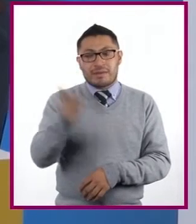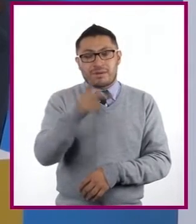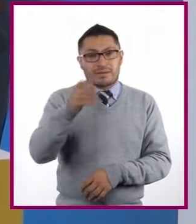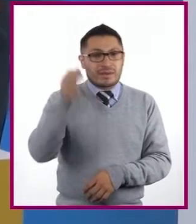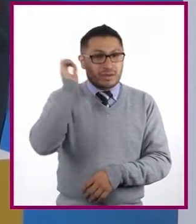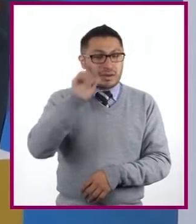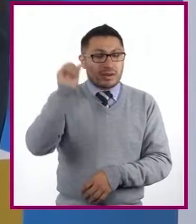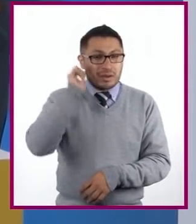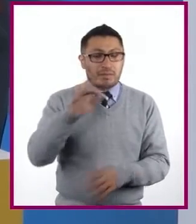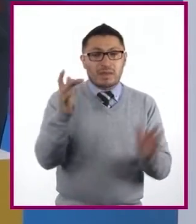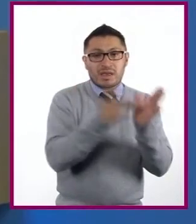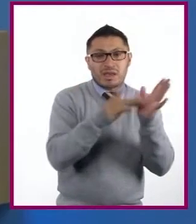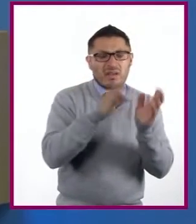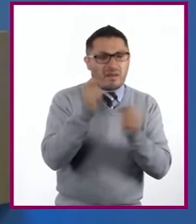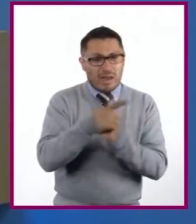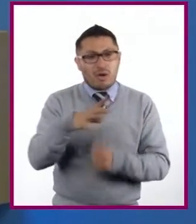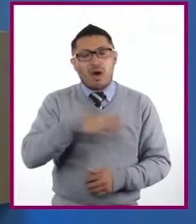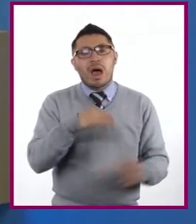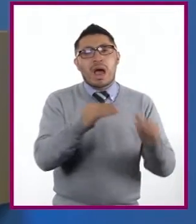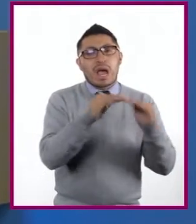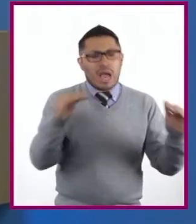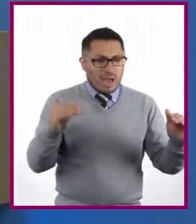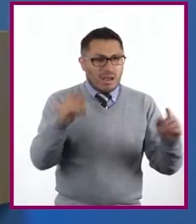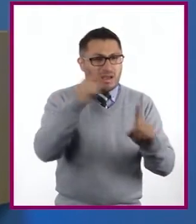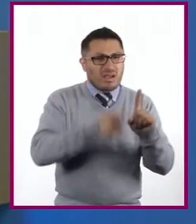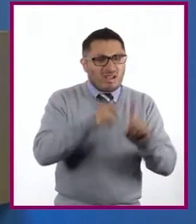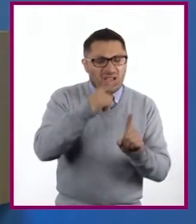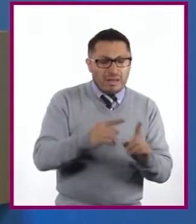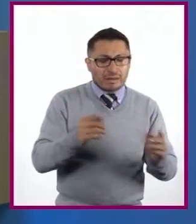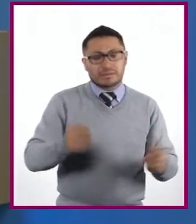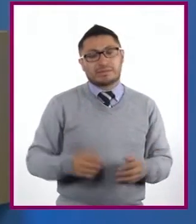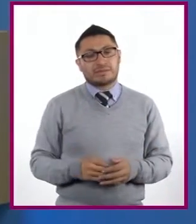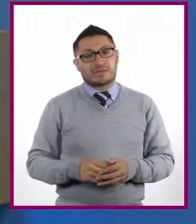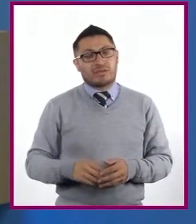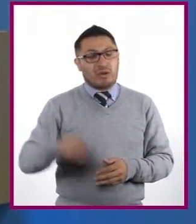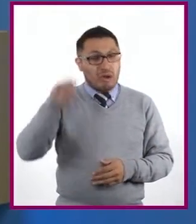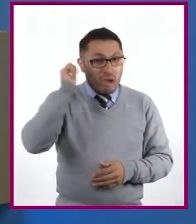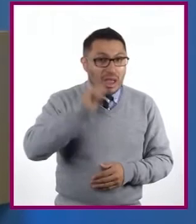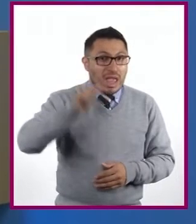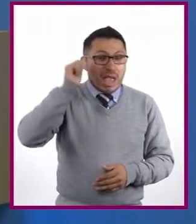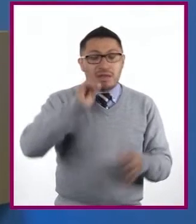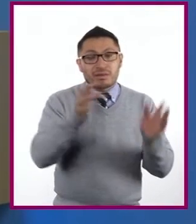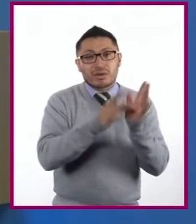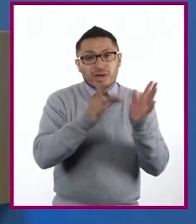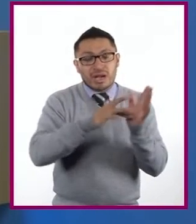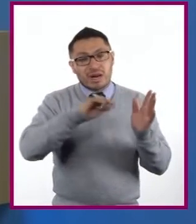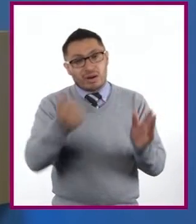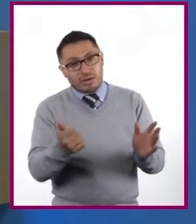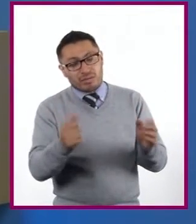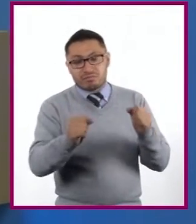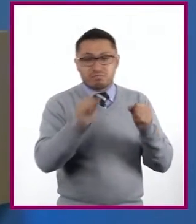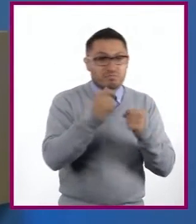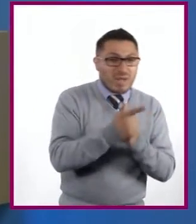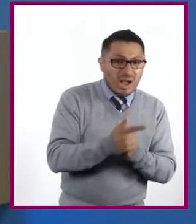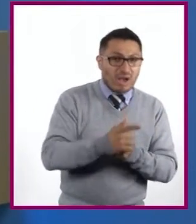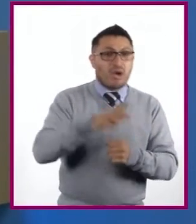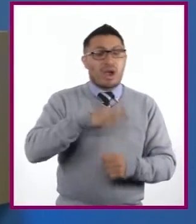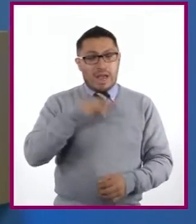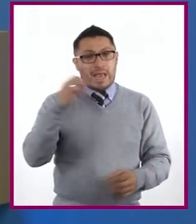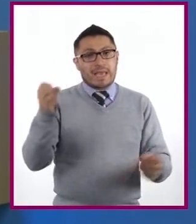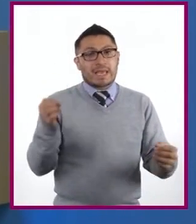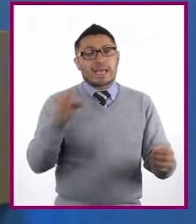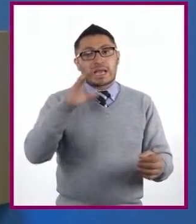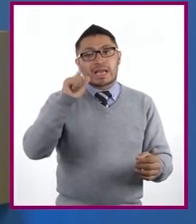da el equilibrio térmico? Bueno, cada vez que entramos en contacto con otra materia se da el flujo de